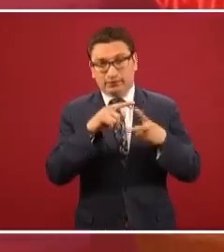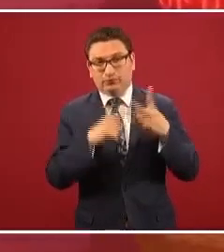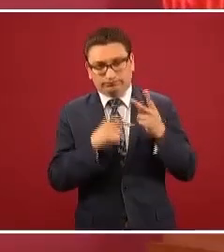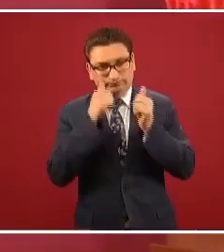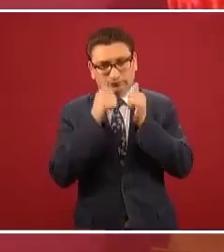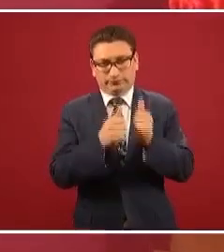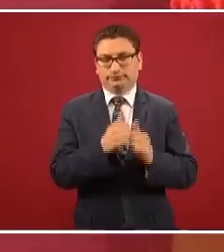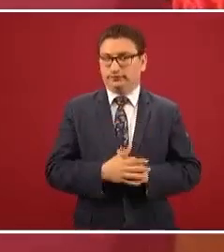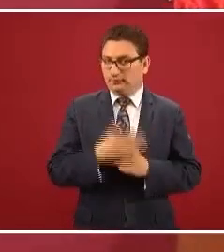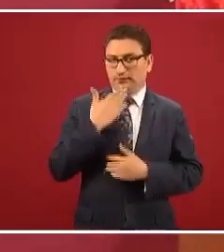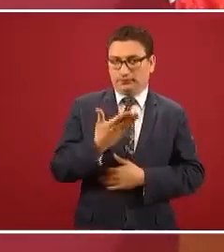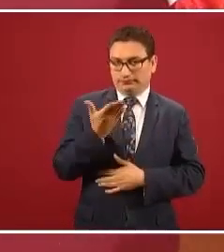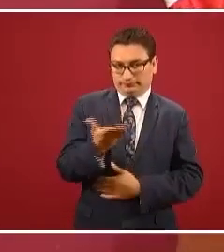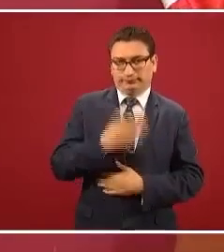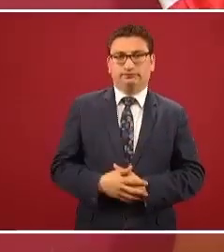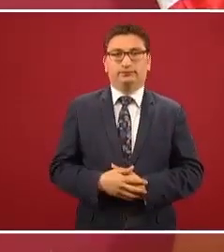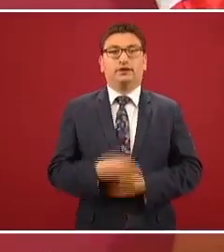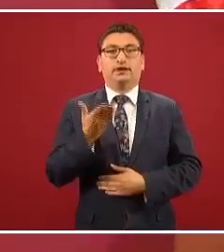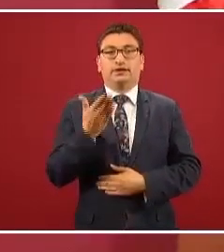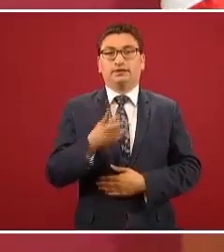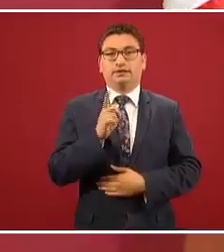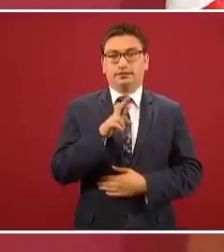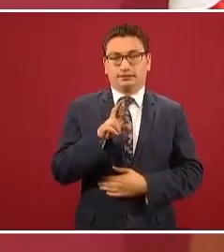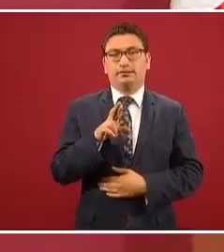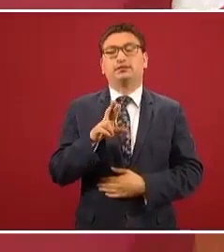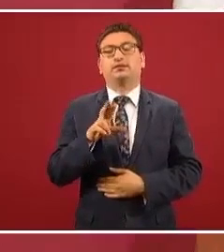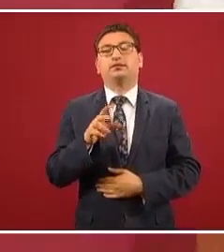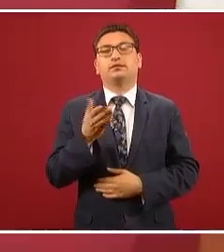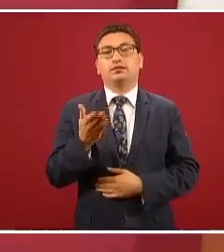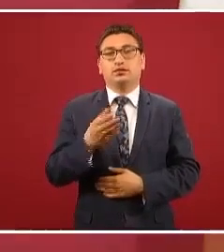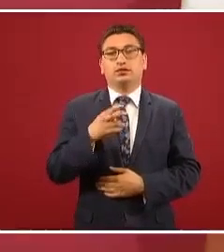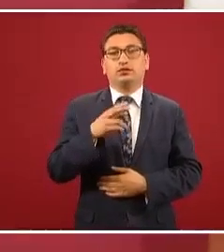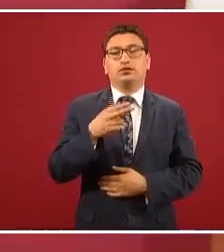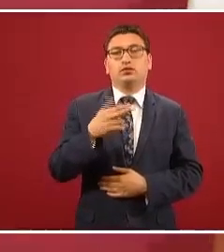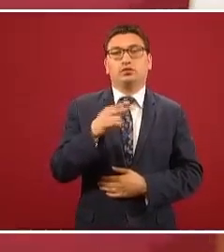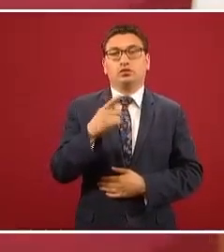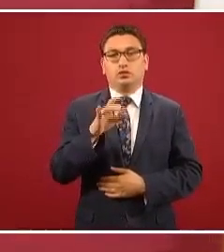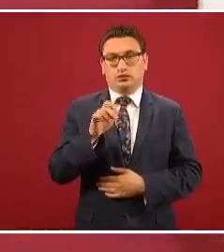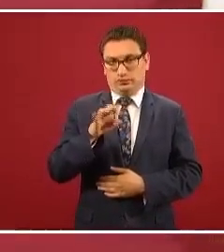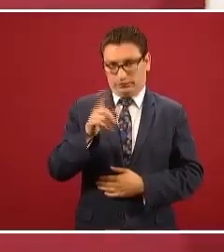Bueno, vamos a dar la palabra al doctor Hugo López